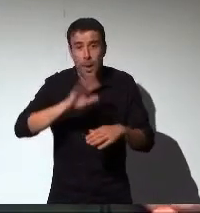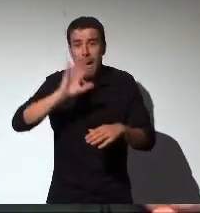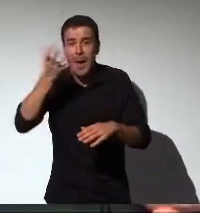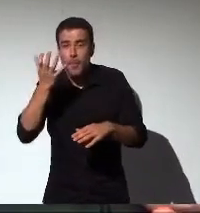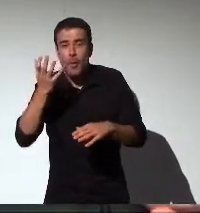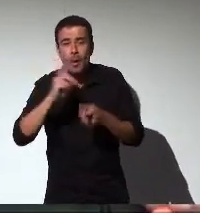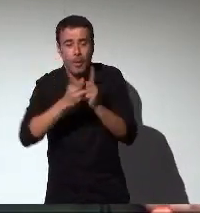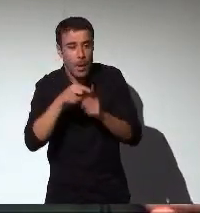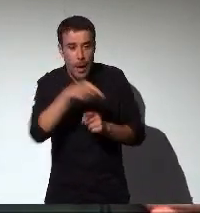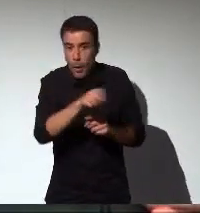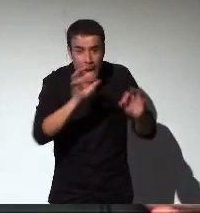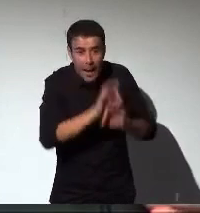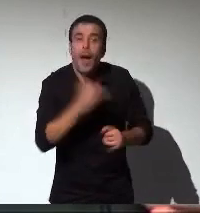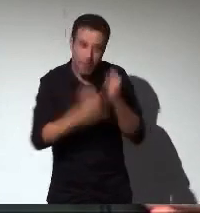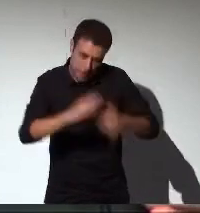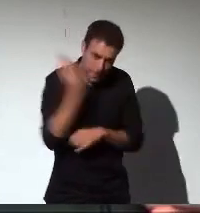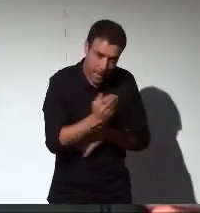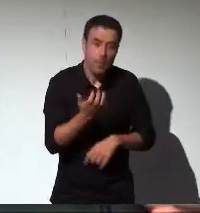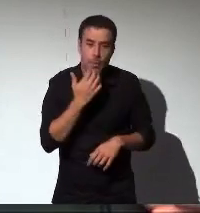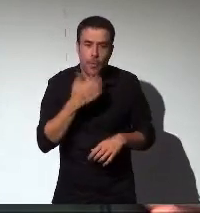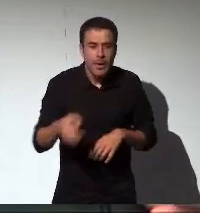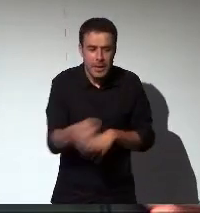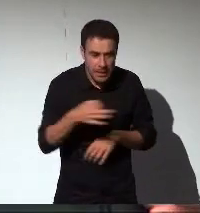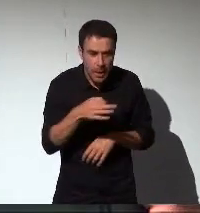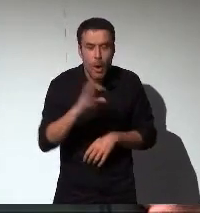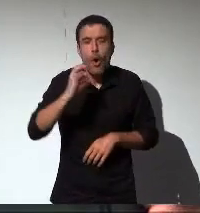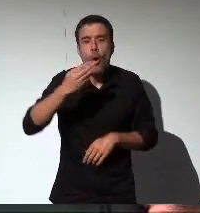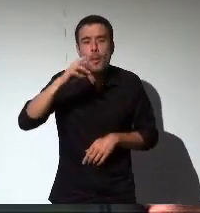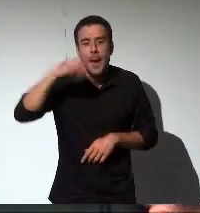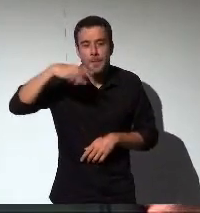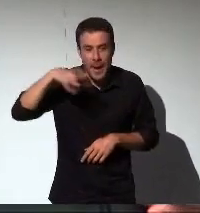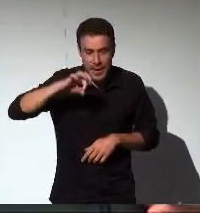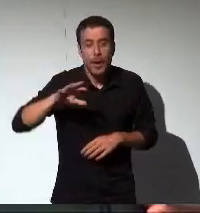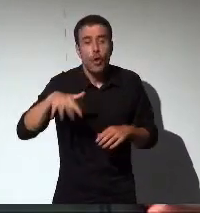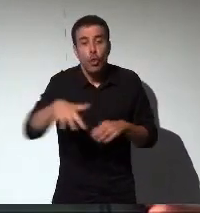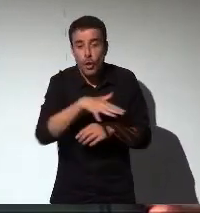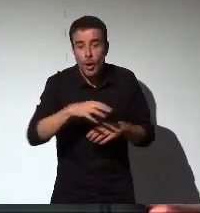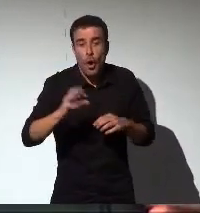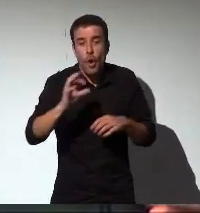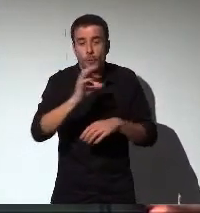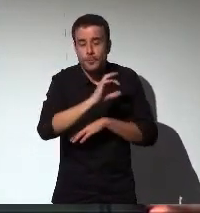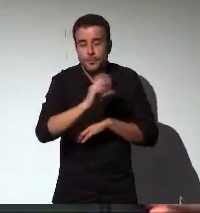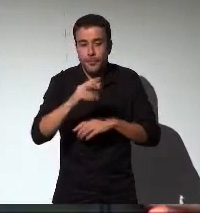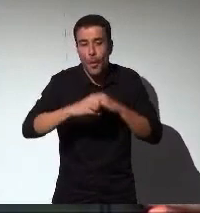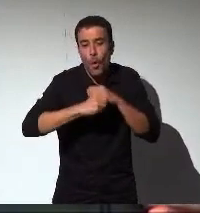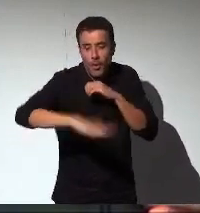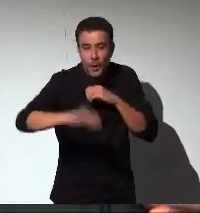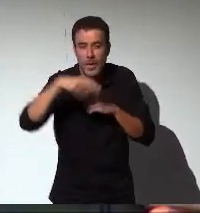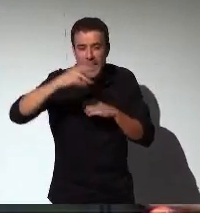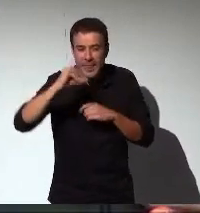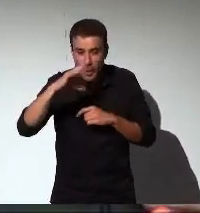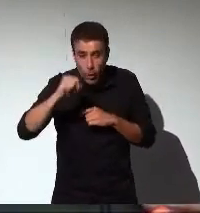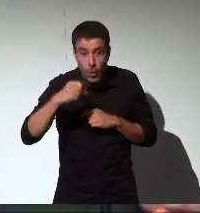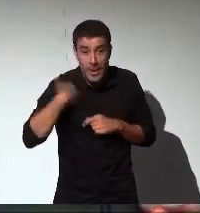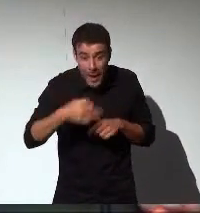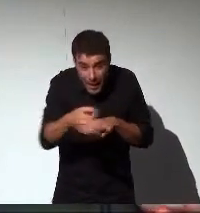por ejemplo, de la isla de Goramana, una isla en el Océano Índico que ha desaparecido de la